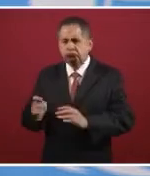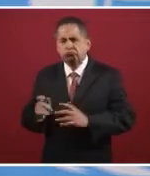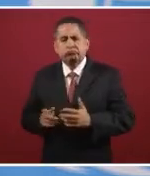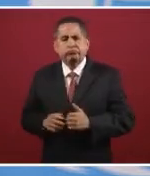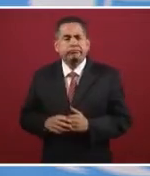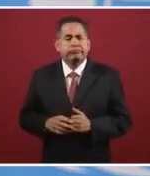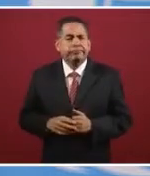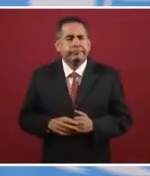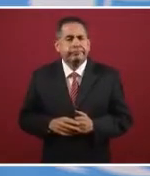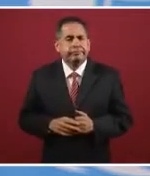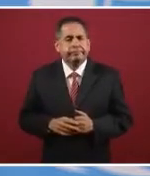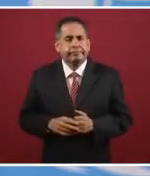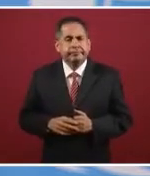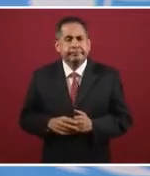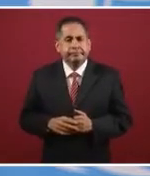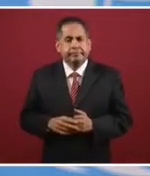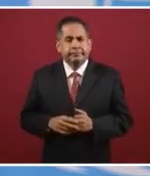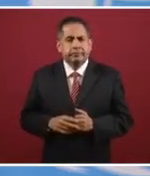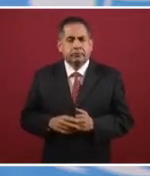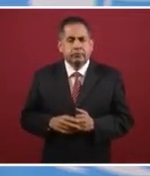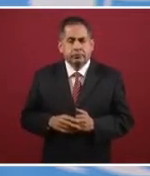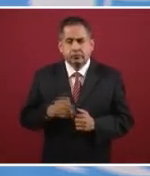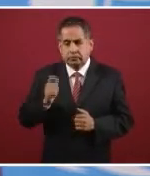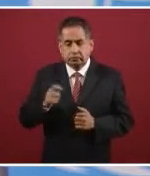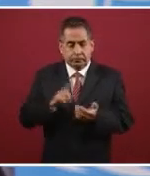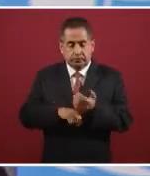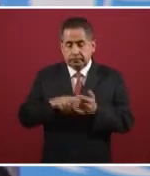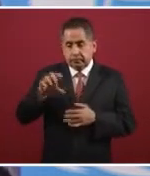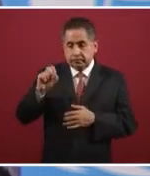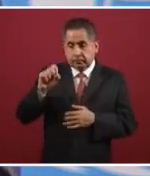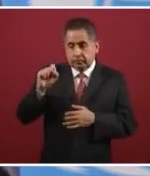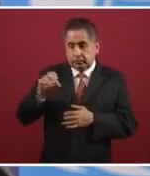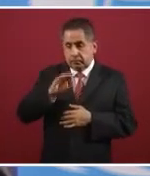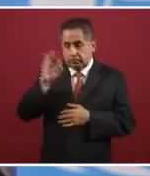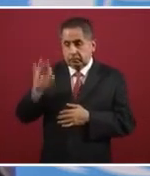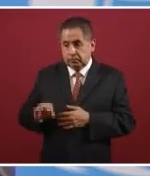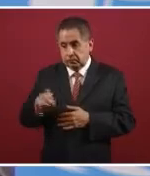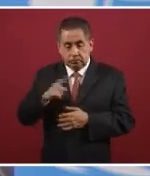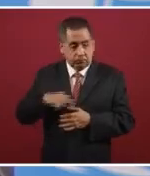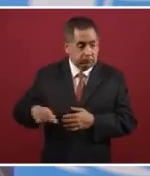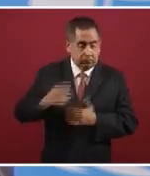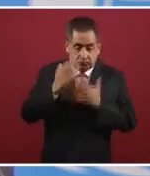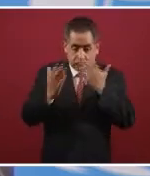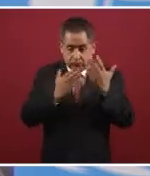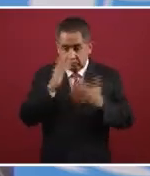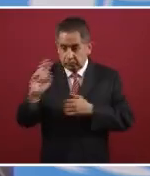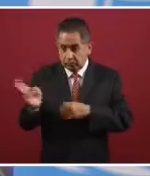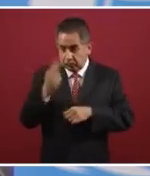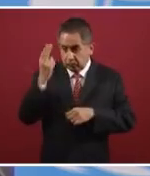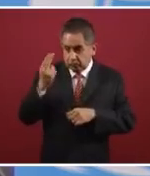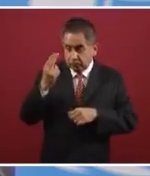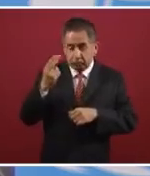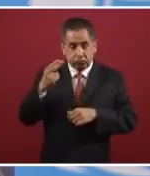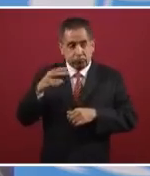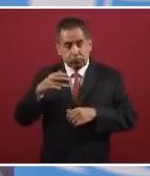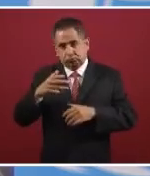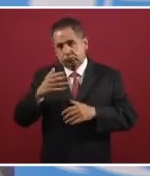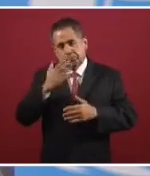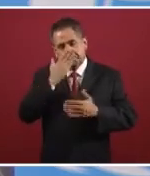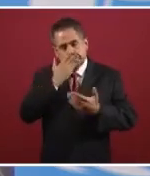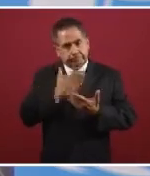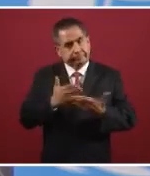que el 60% de los que estudian en la UNAM, que es una gran